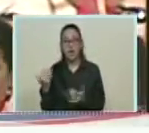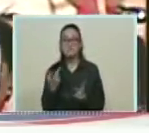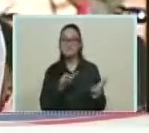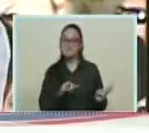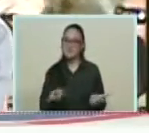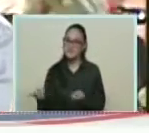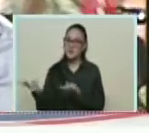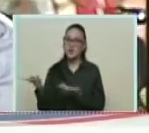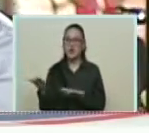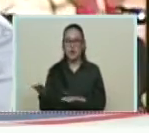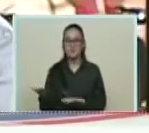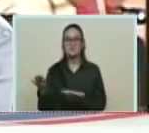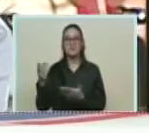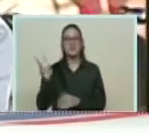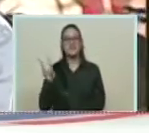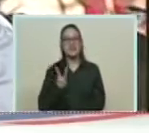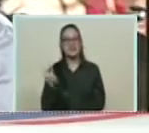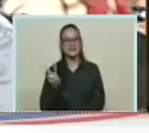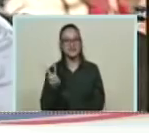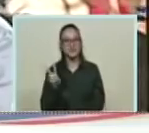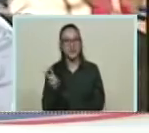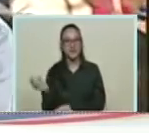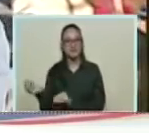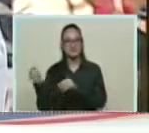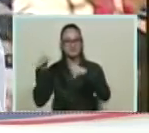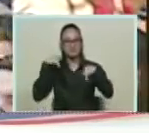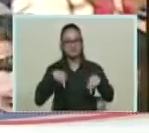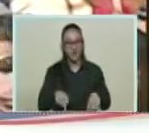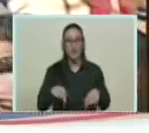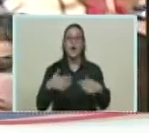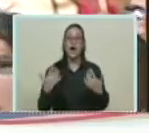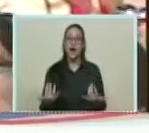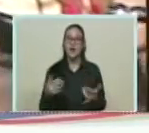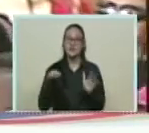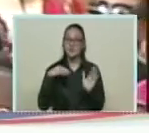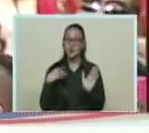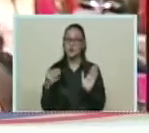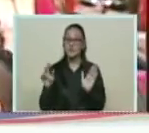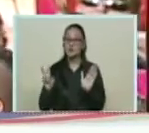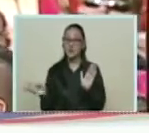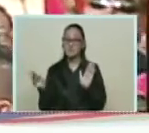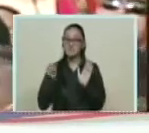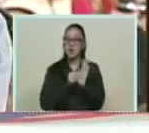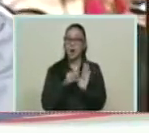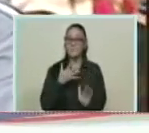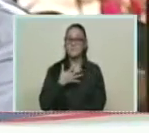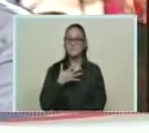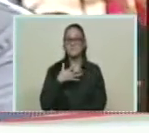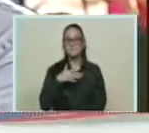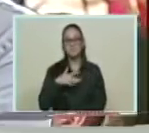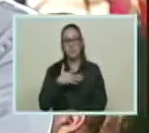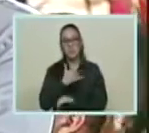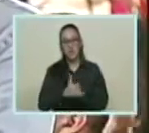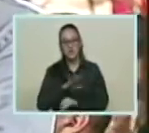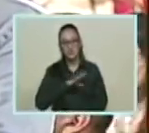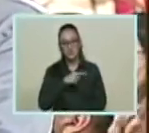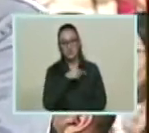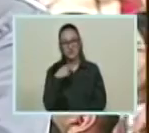a Venezuela, a la Franja y la Ruta. Presidente, somos parte de ese gran proyecto de la República Popular China.